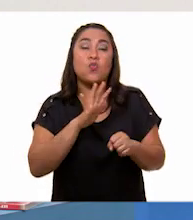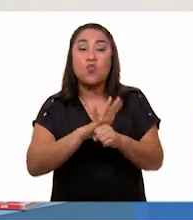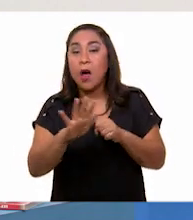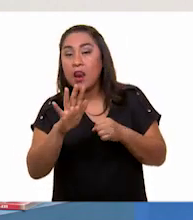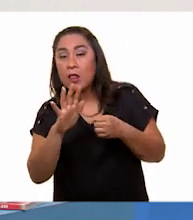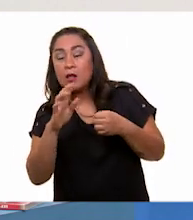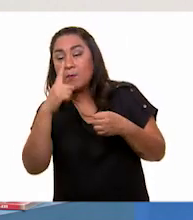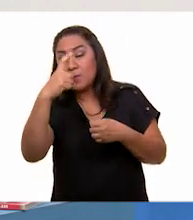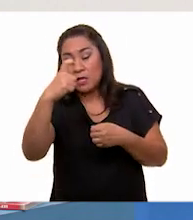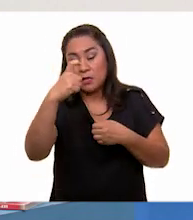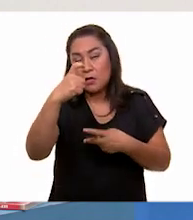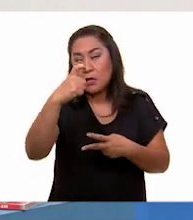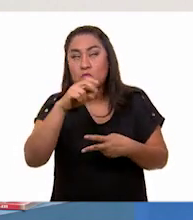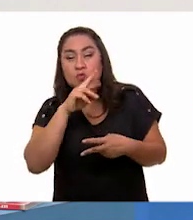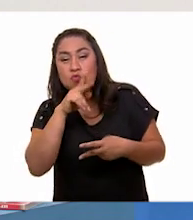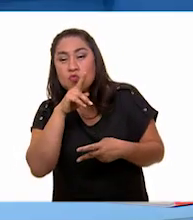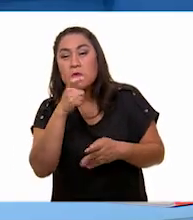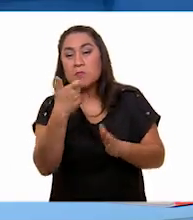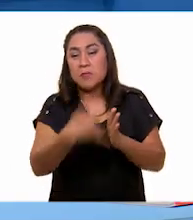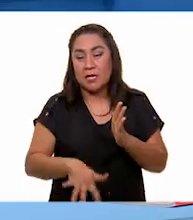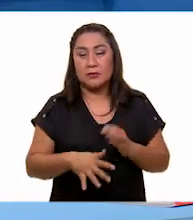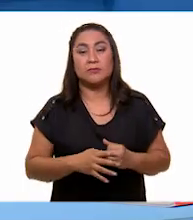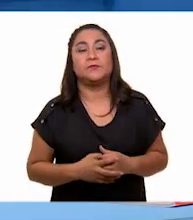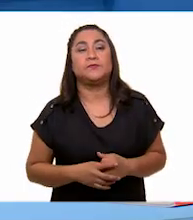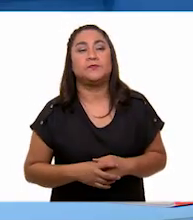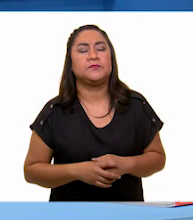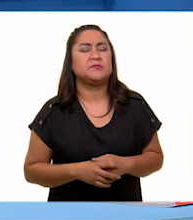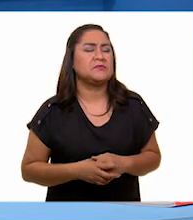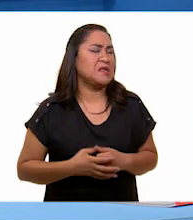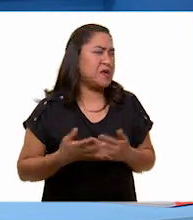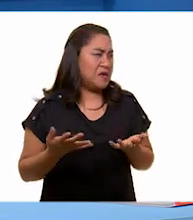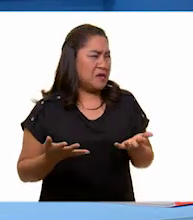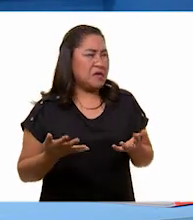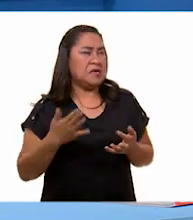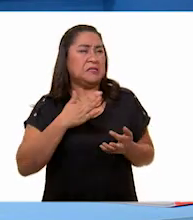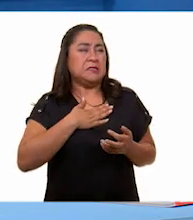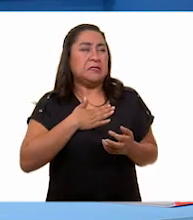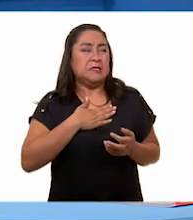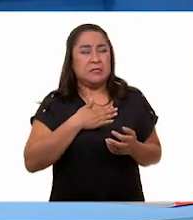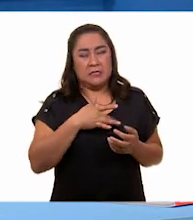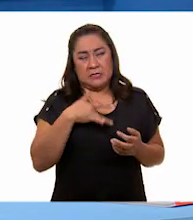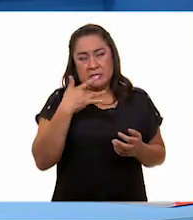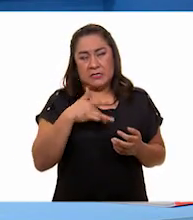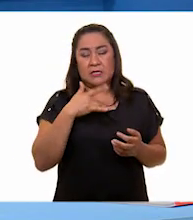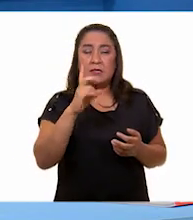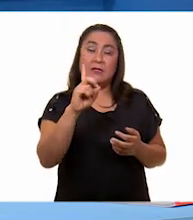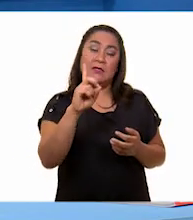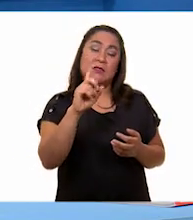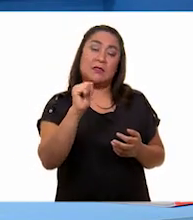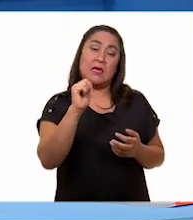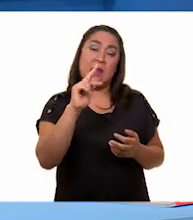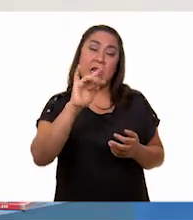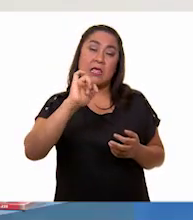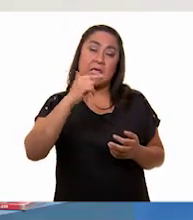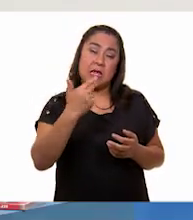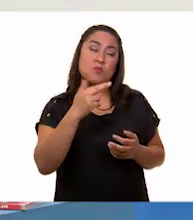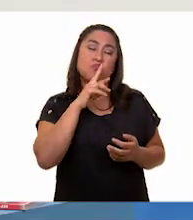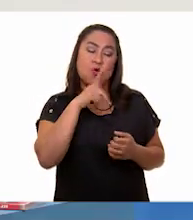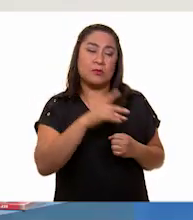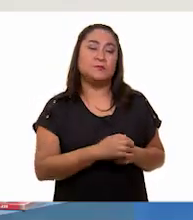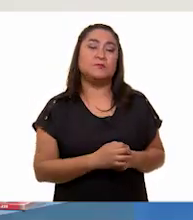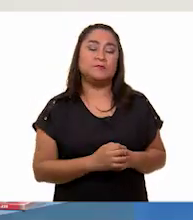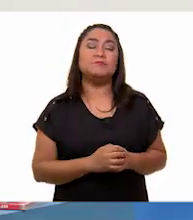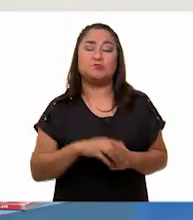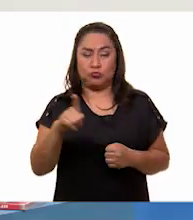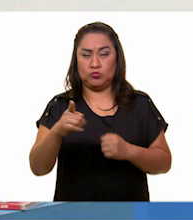dos paquetes conviene más. A ver, yo creo que el Darling, maestra. Por favor, encierra en